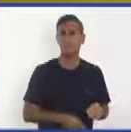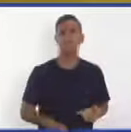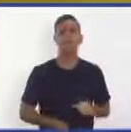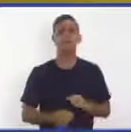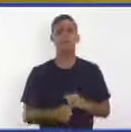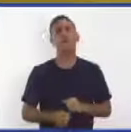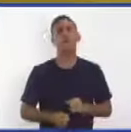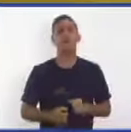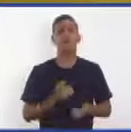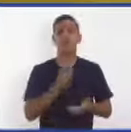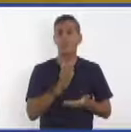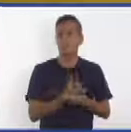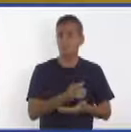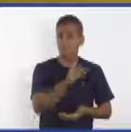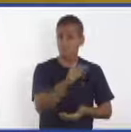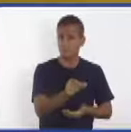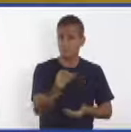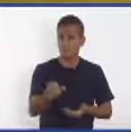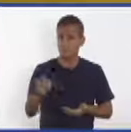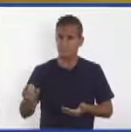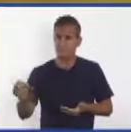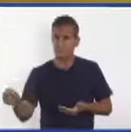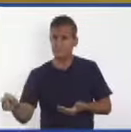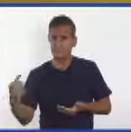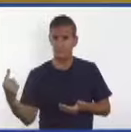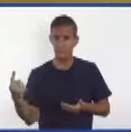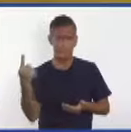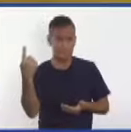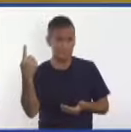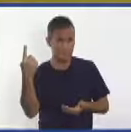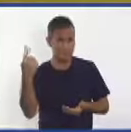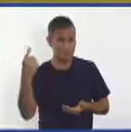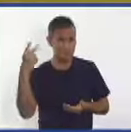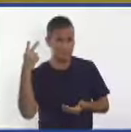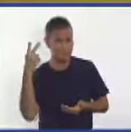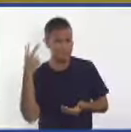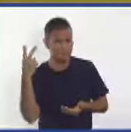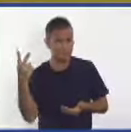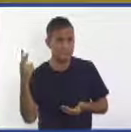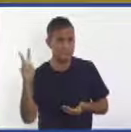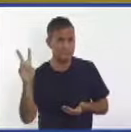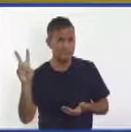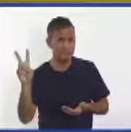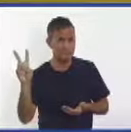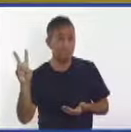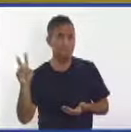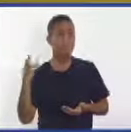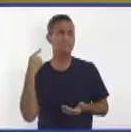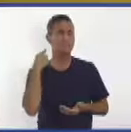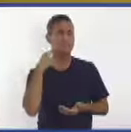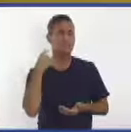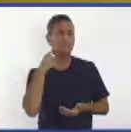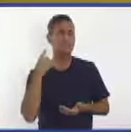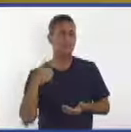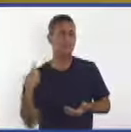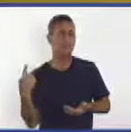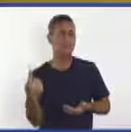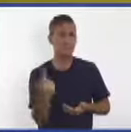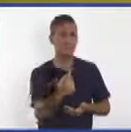que son los estudiantes de este primero y segundo años de nuestras